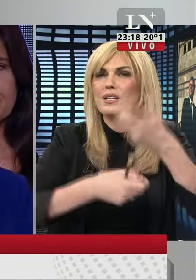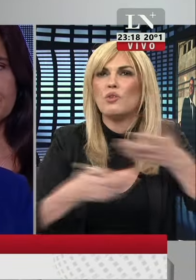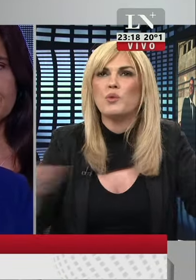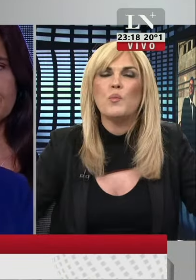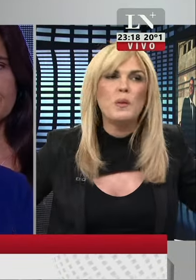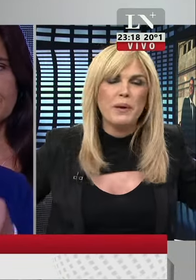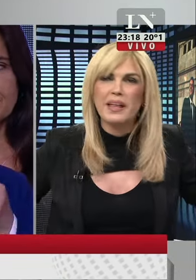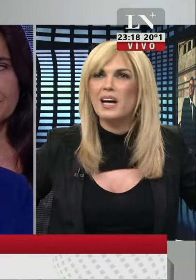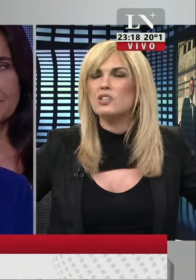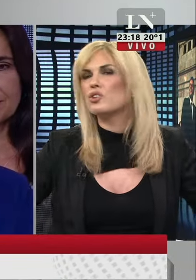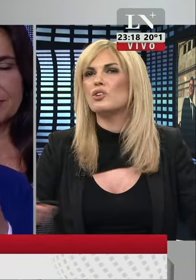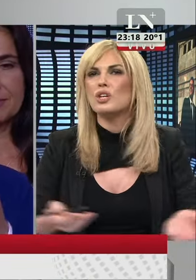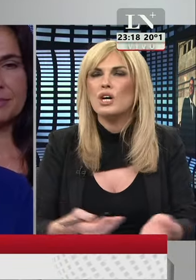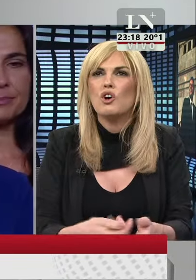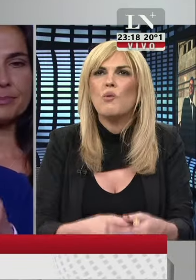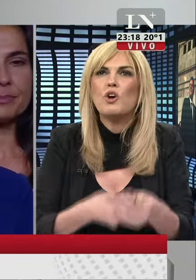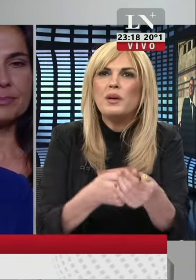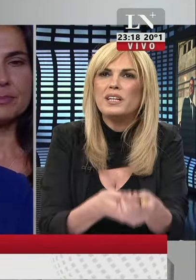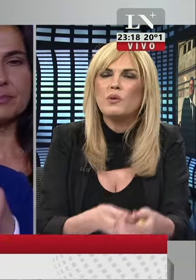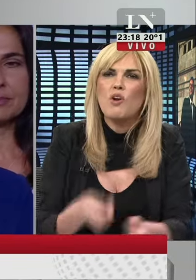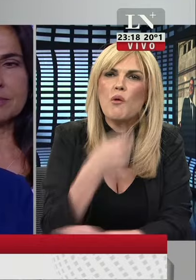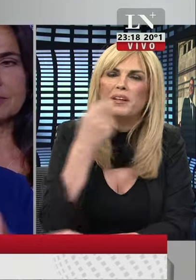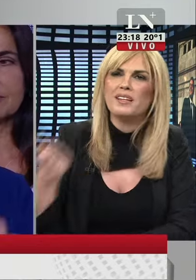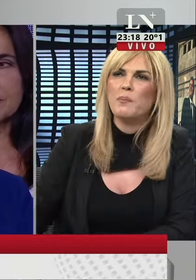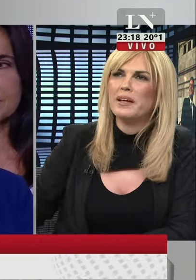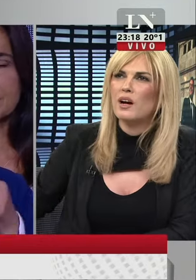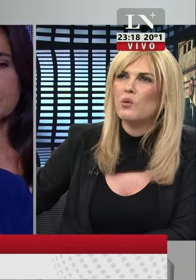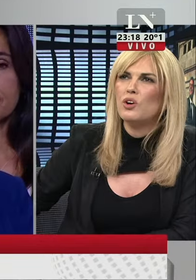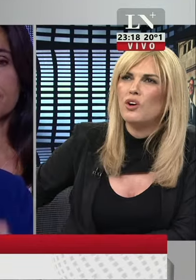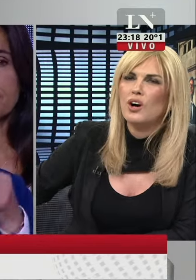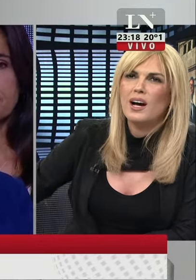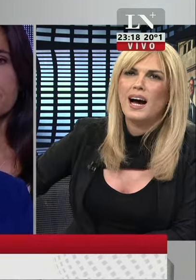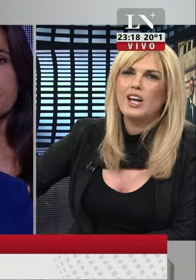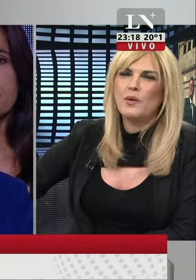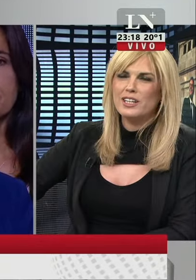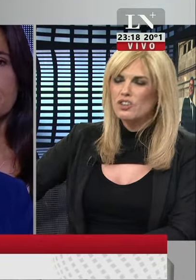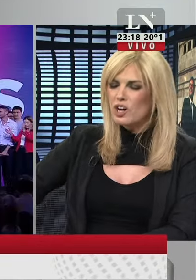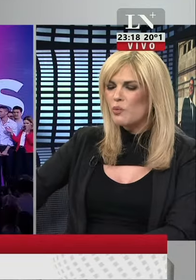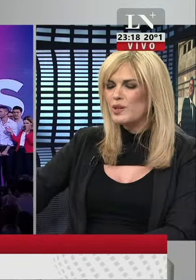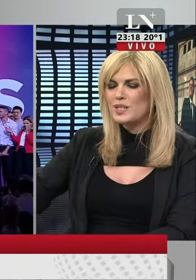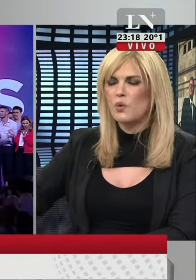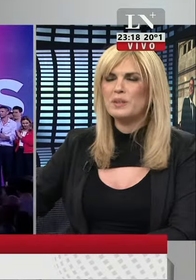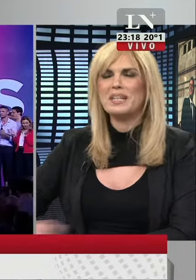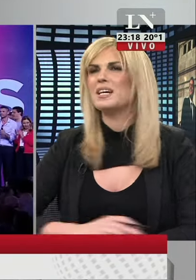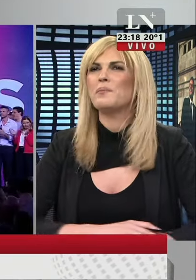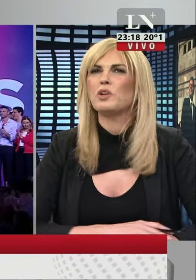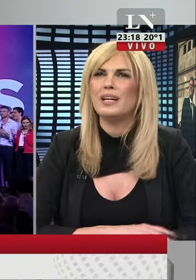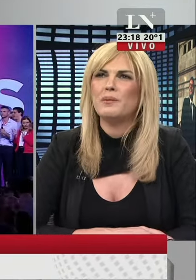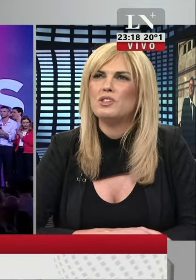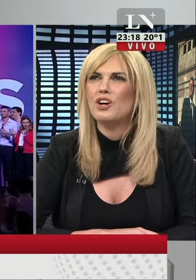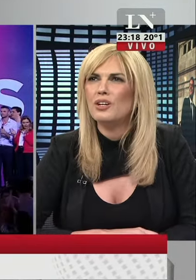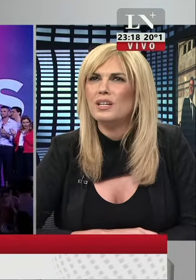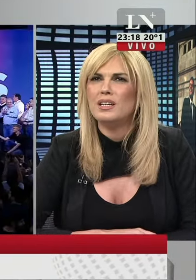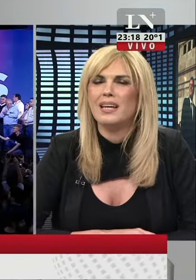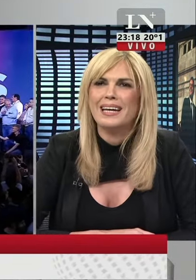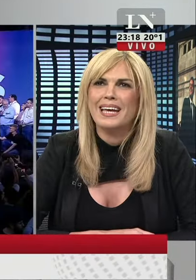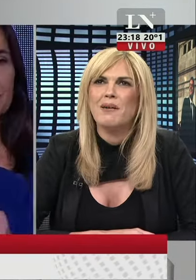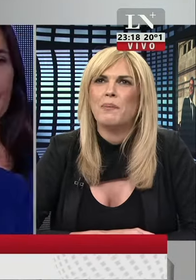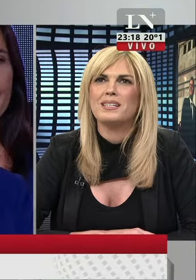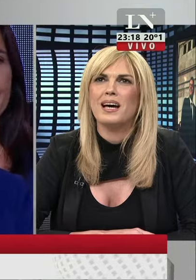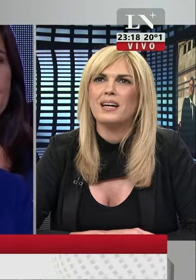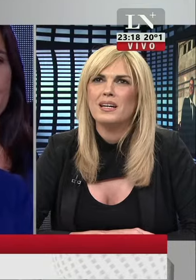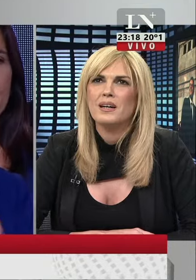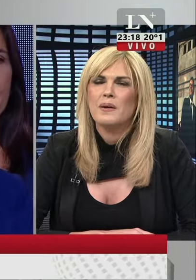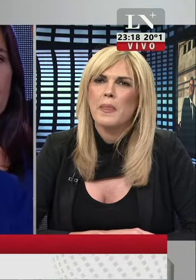florero que se rompió en mil pedazos. ¿Cómo lo viste vos? ¿Cómo viste este espectáculo a lo Beretonga, como decía Juez ayer por televisión? ¿Y no qué me crees